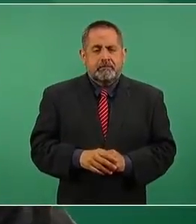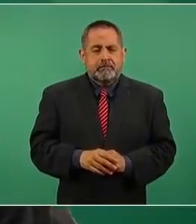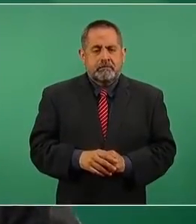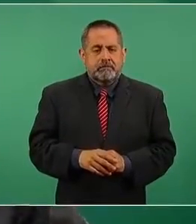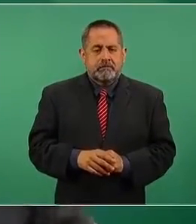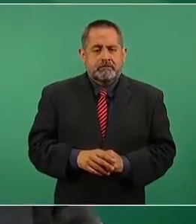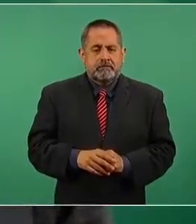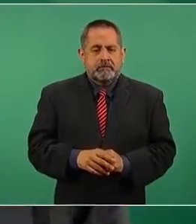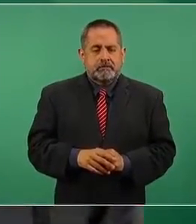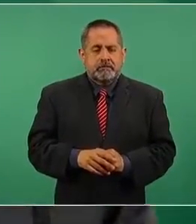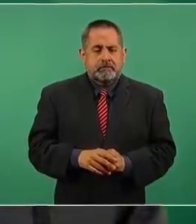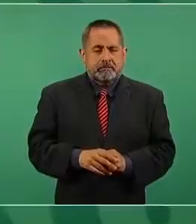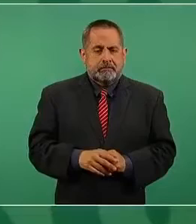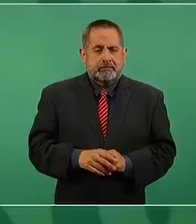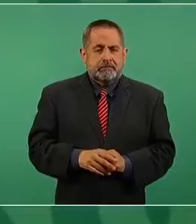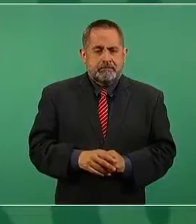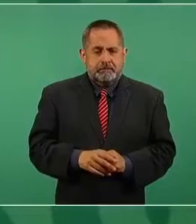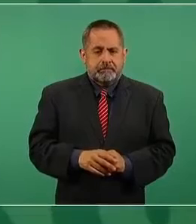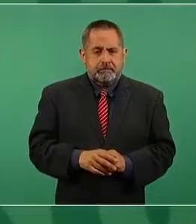los